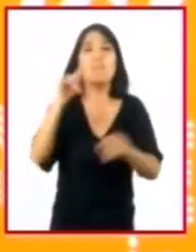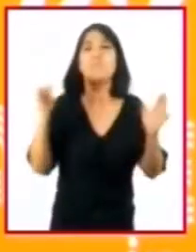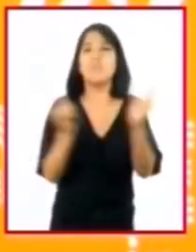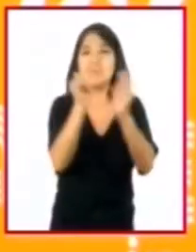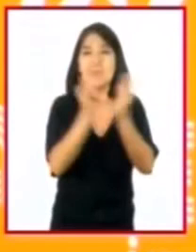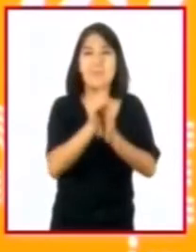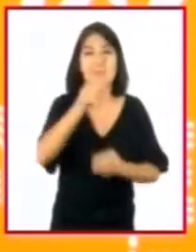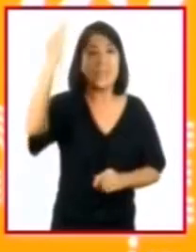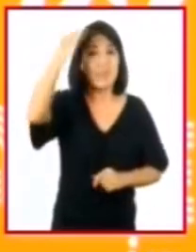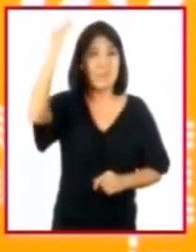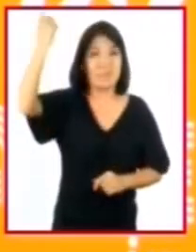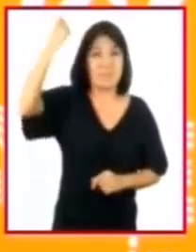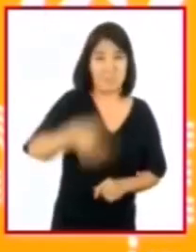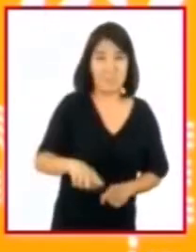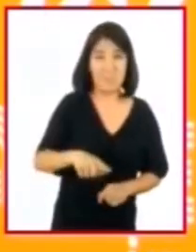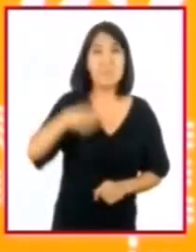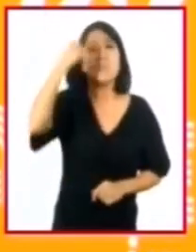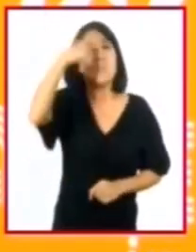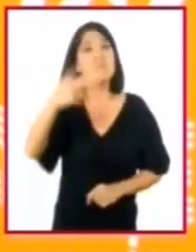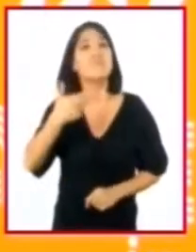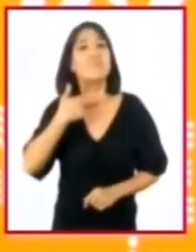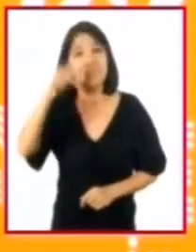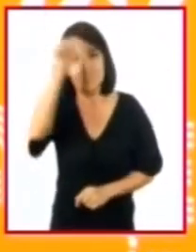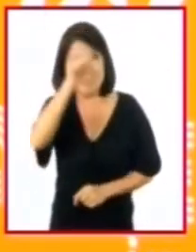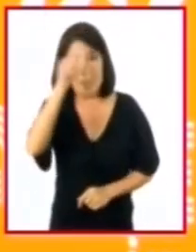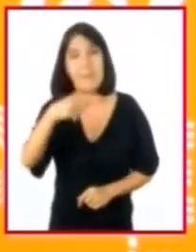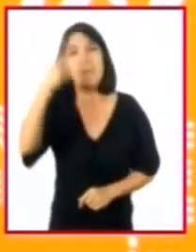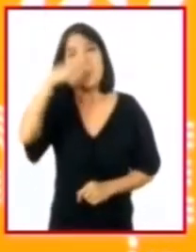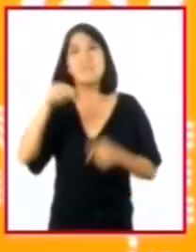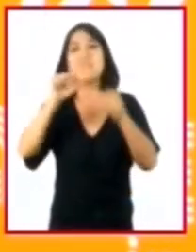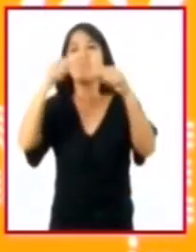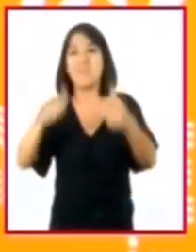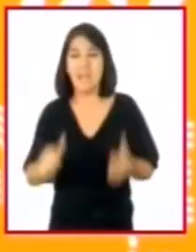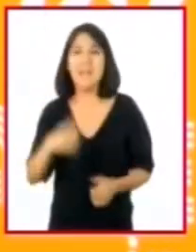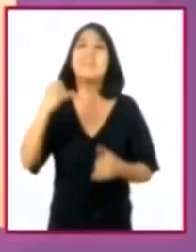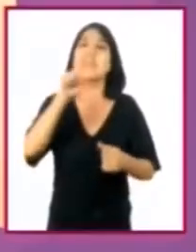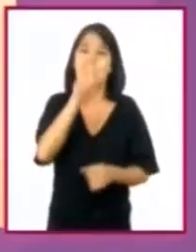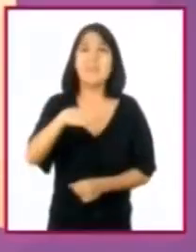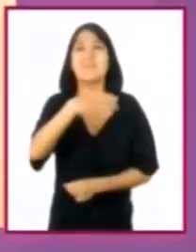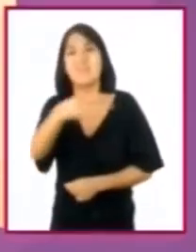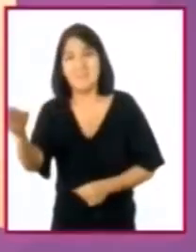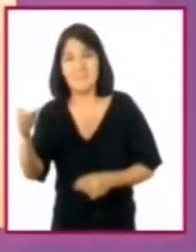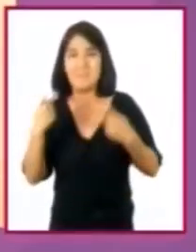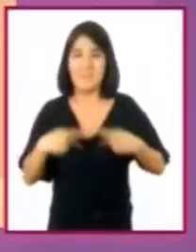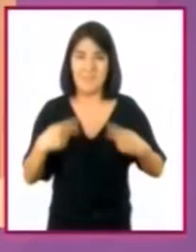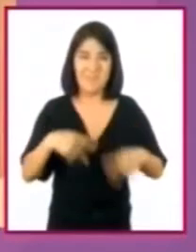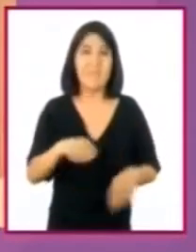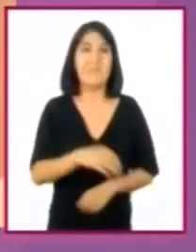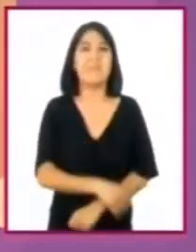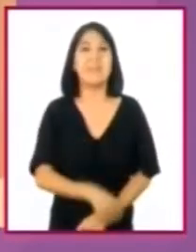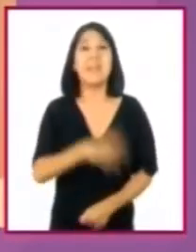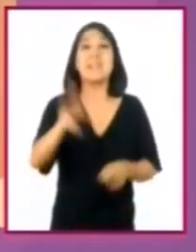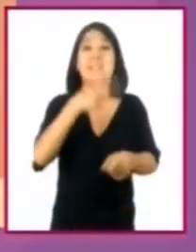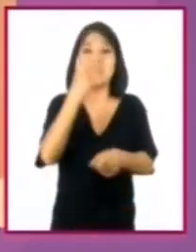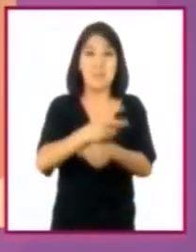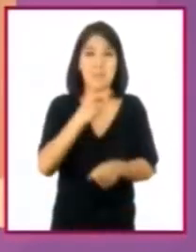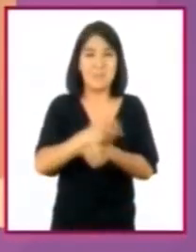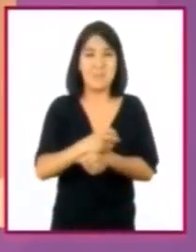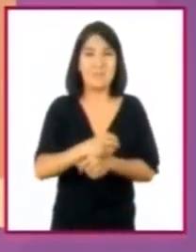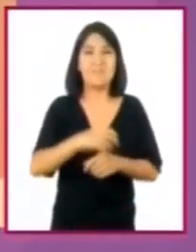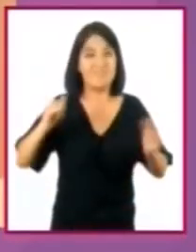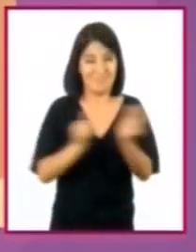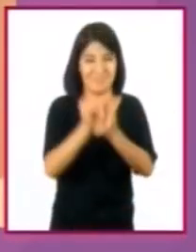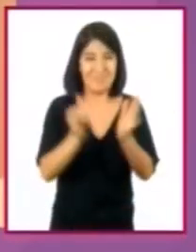los gobernantes, para los sacerdotes y para los artesanos y campesinos. Segundo, objetos de